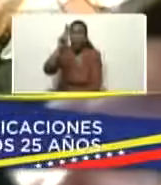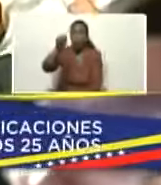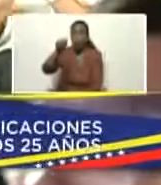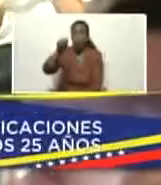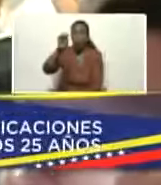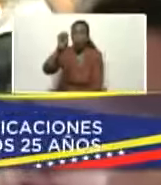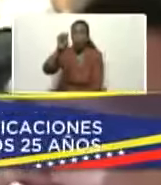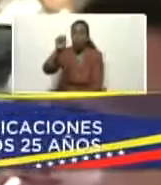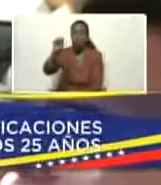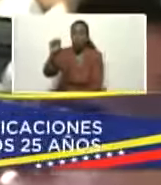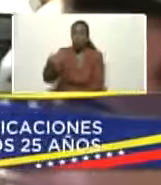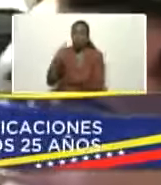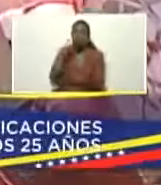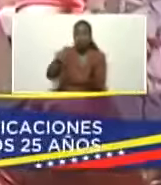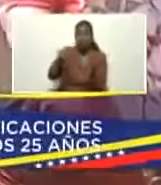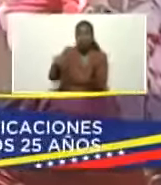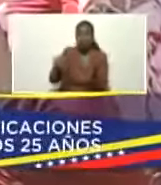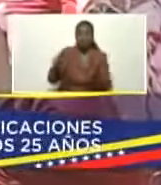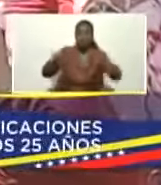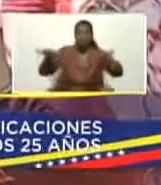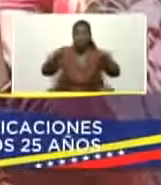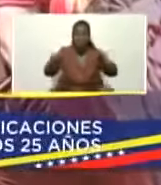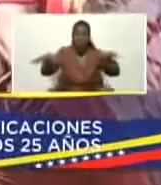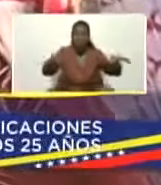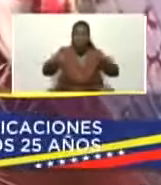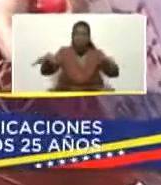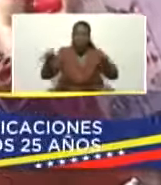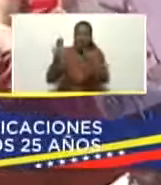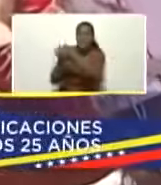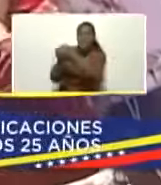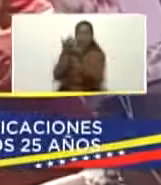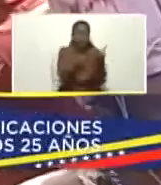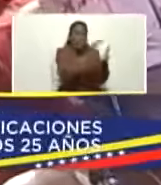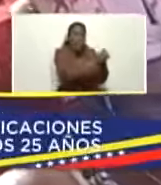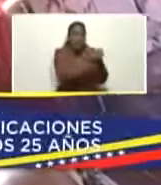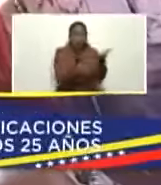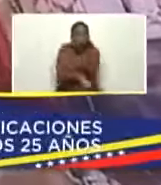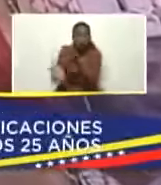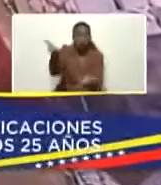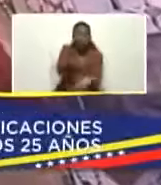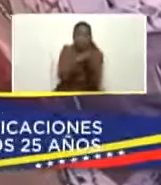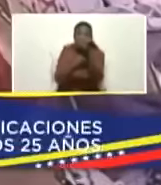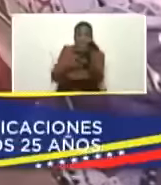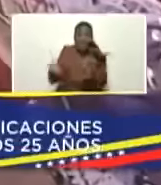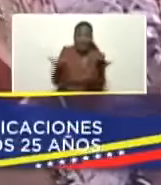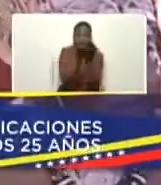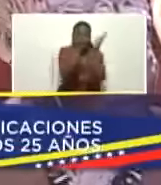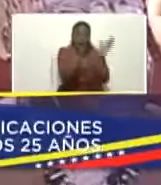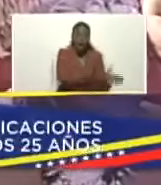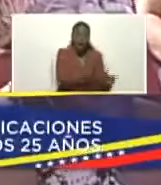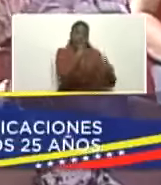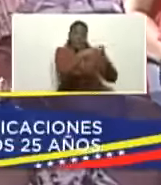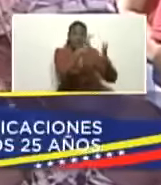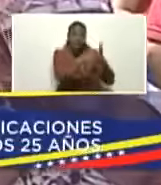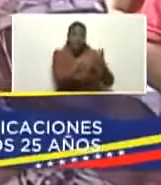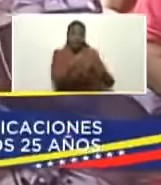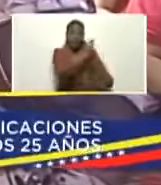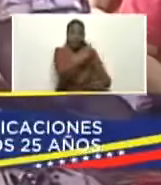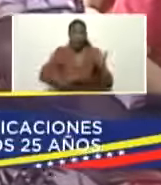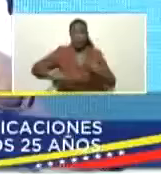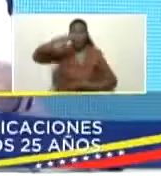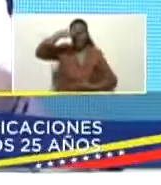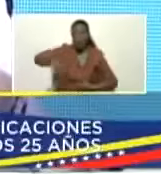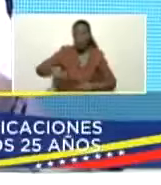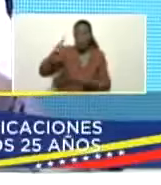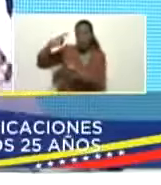Así que ustedes podrán hacer buenas amistades entre los estudiantes de las carreras de la UNEFA